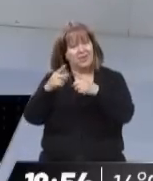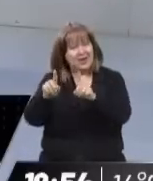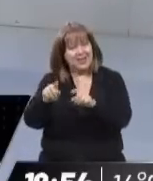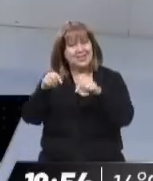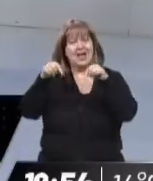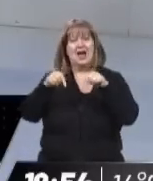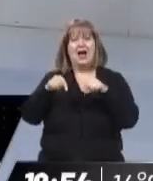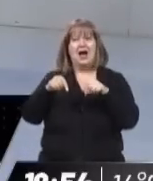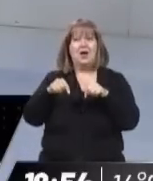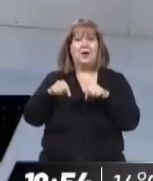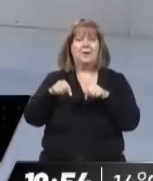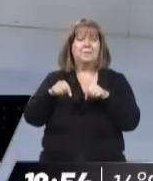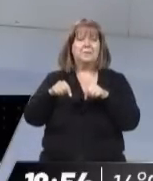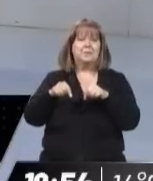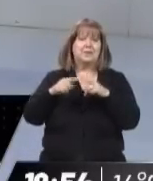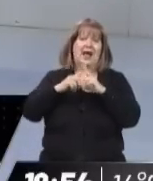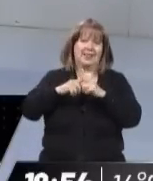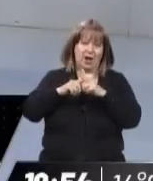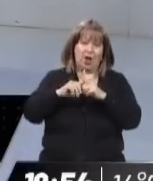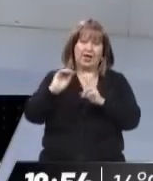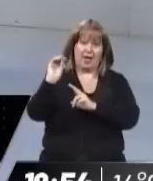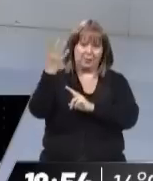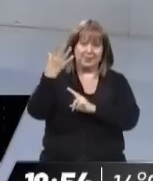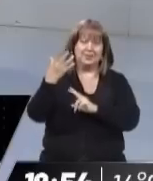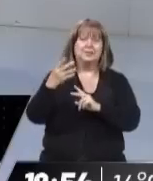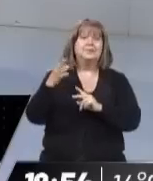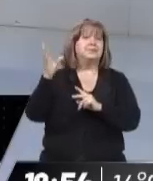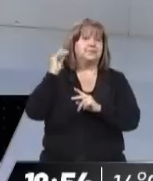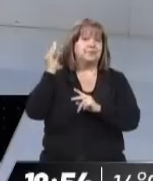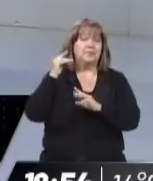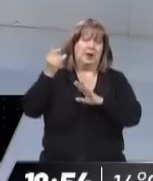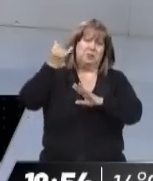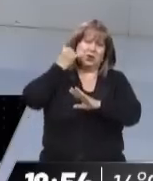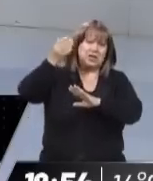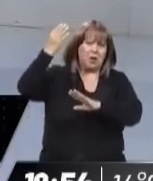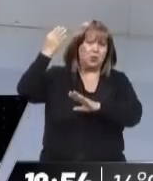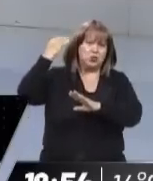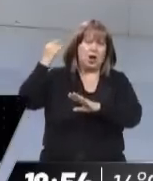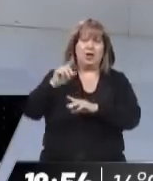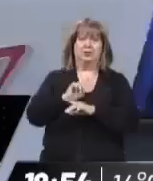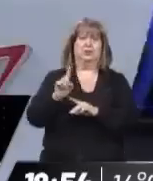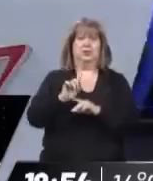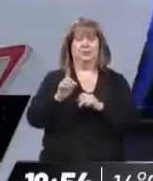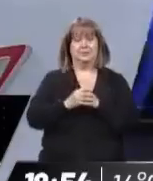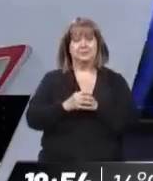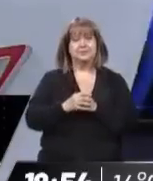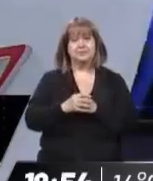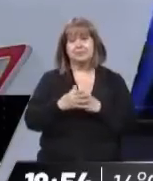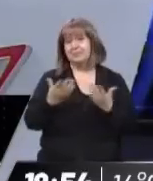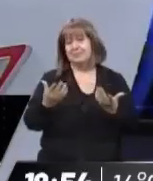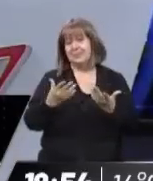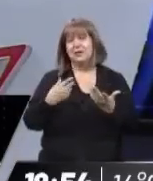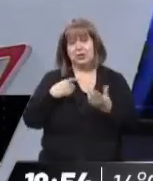que hoy quizás tenés algunas otras alternativas, ¿no? Sí, te hay pueden escuchar, por lo menos. Claro, qué sé yo. Tenés esta chica, creo que es jujeña, que se ha hecho tan